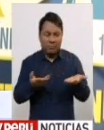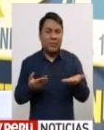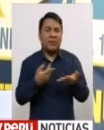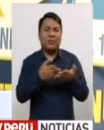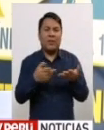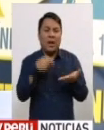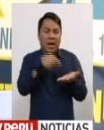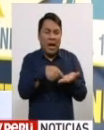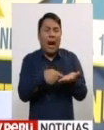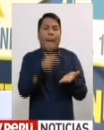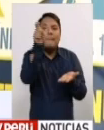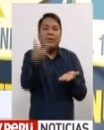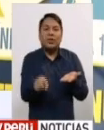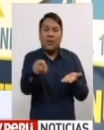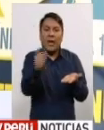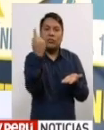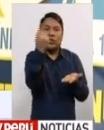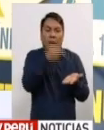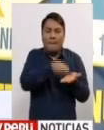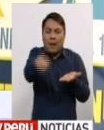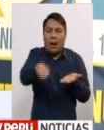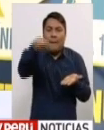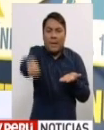una sola persona, pero disimulado.